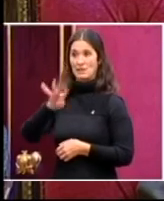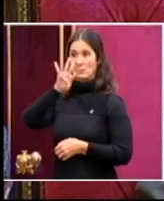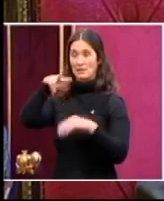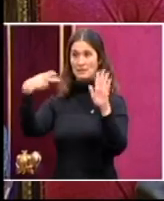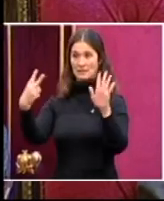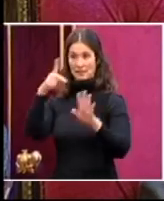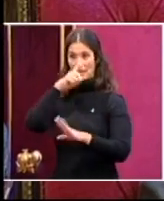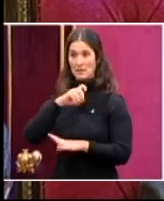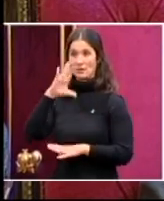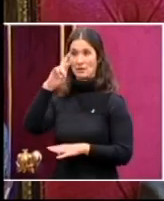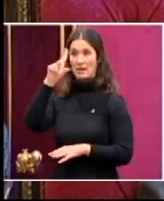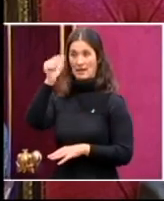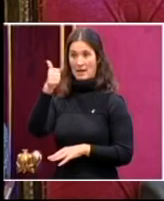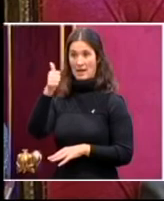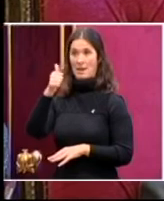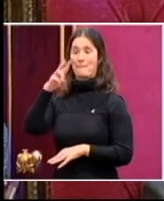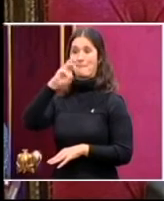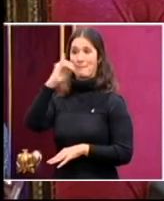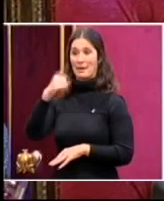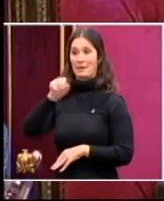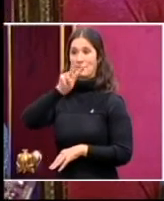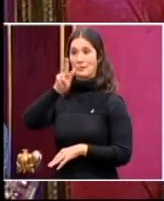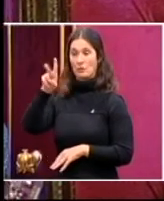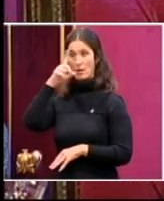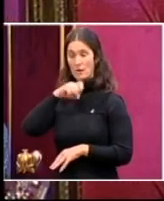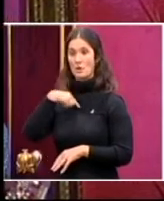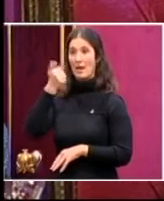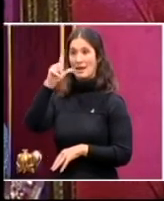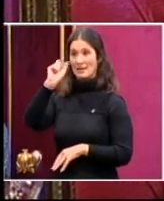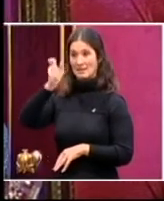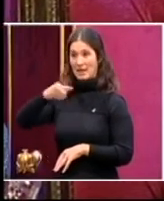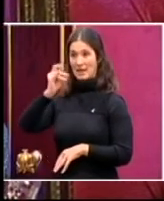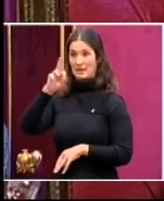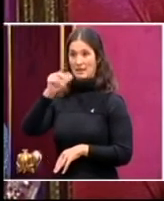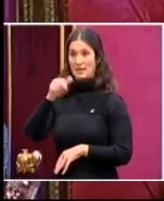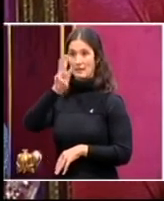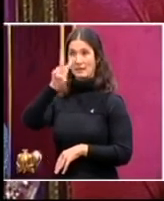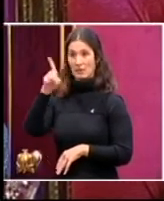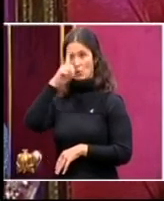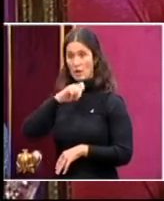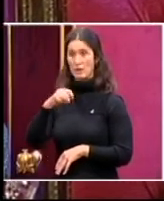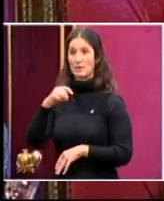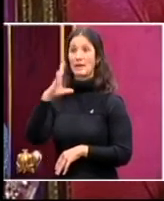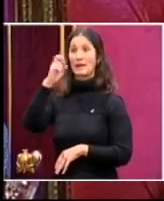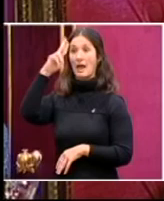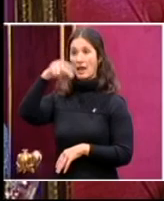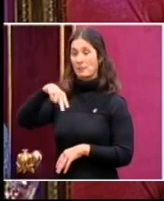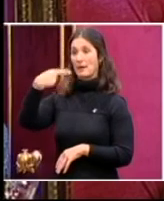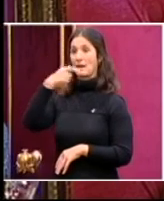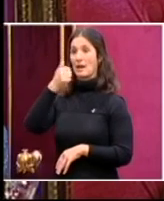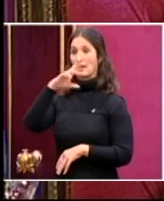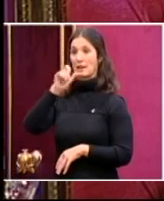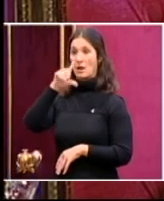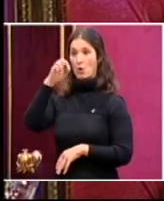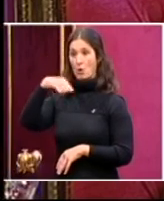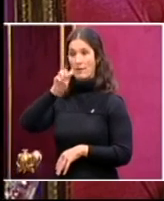fue asesinada. Carla Belén Pérez Morales, de 22 años. Alessandra Rodica Surca, de 32 años. Carmen García Loma, de